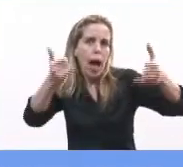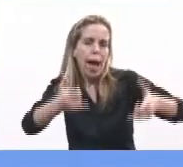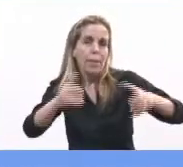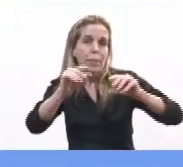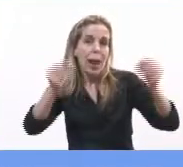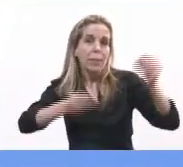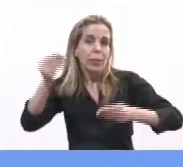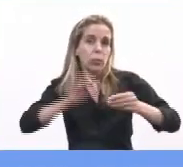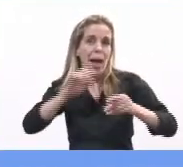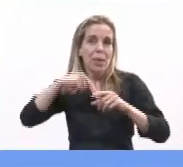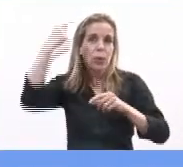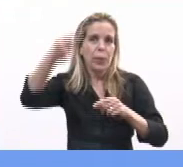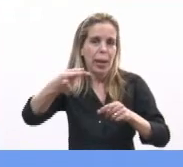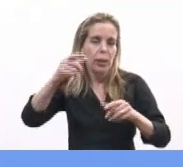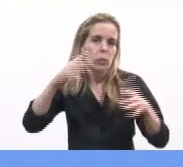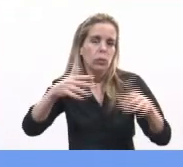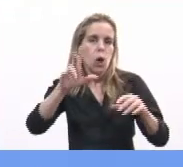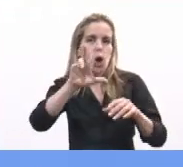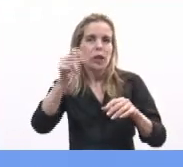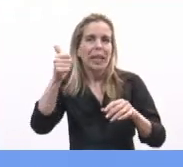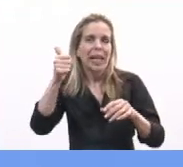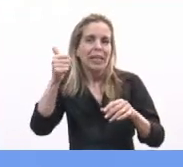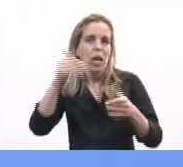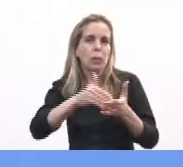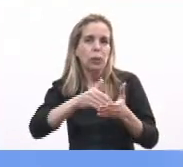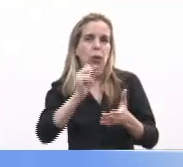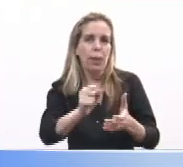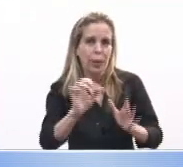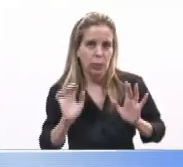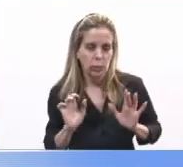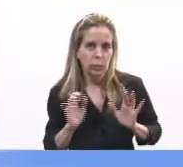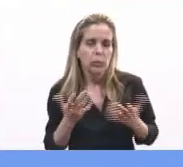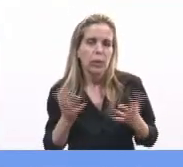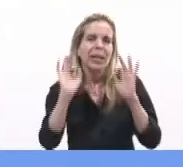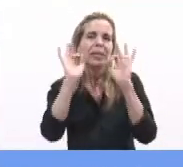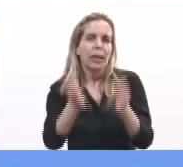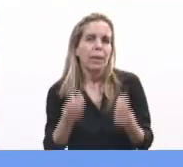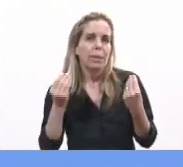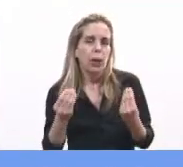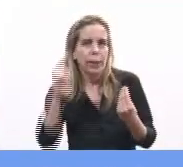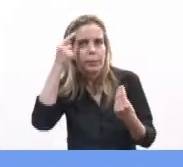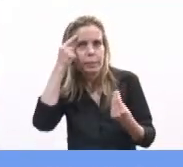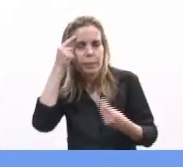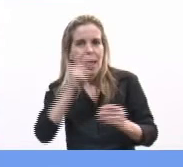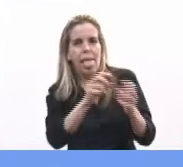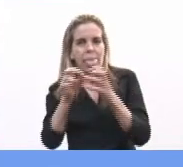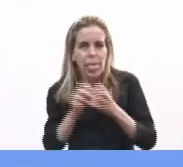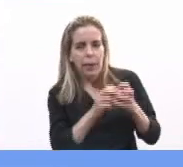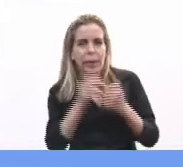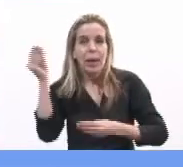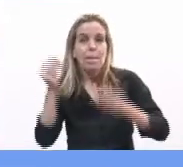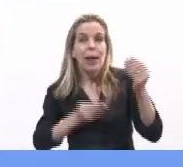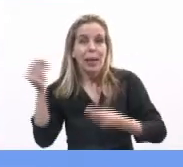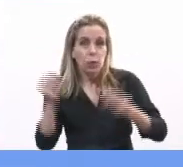área entonces obviamente todos sabemos lo que significa la discusión del presupuesto en el senado no vamos